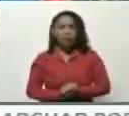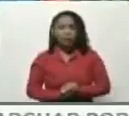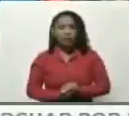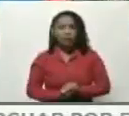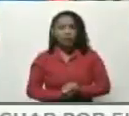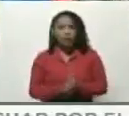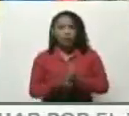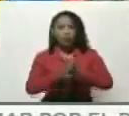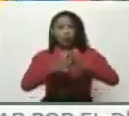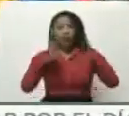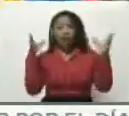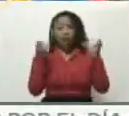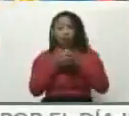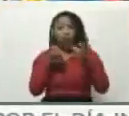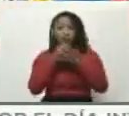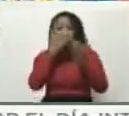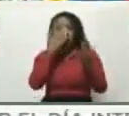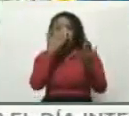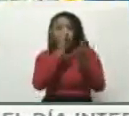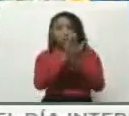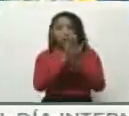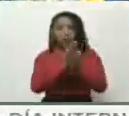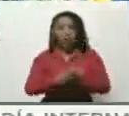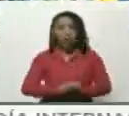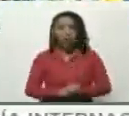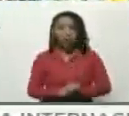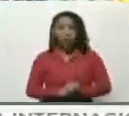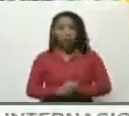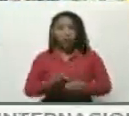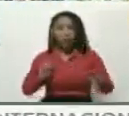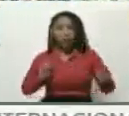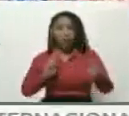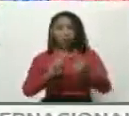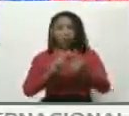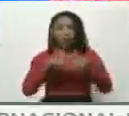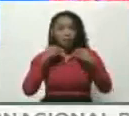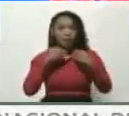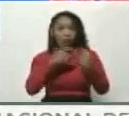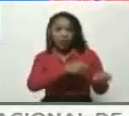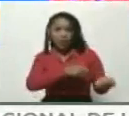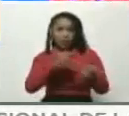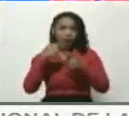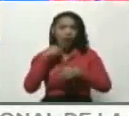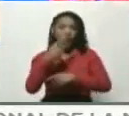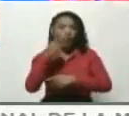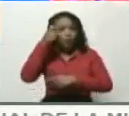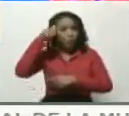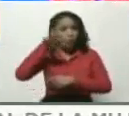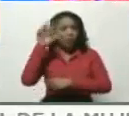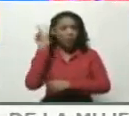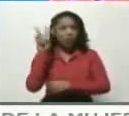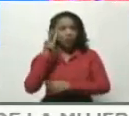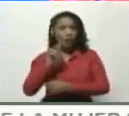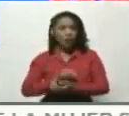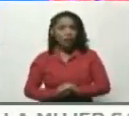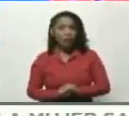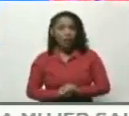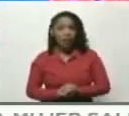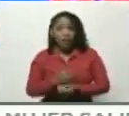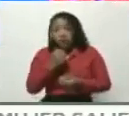Es un gran partido de frentes que se encuentran para llevar la voz del pueblo venezolano.